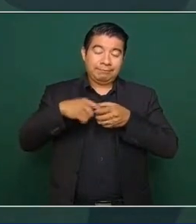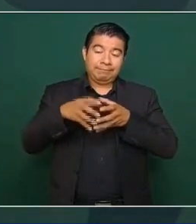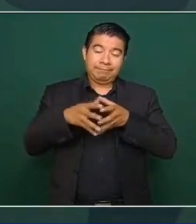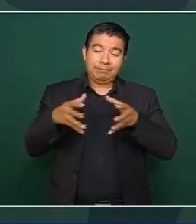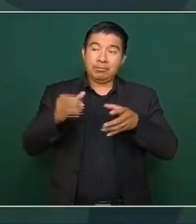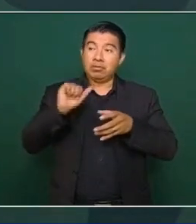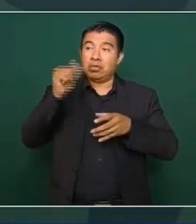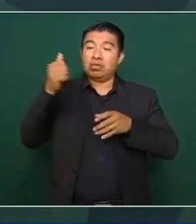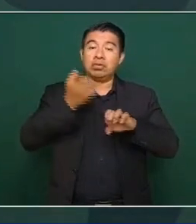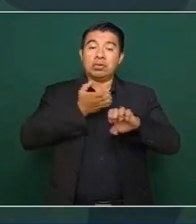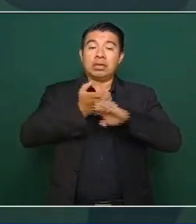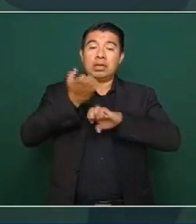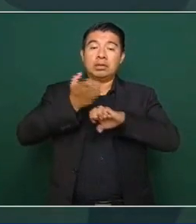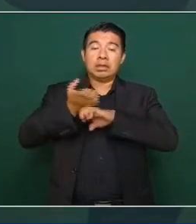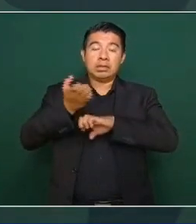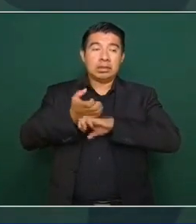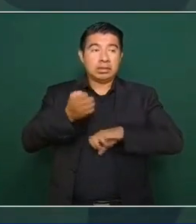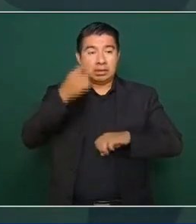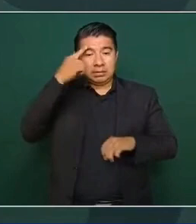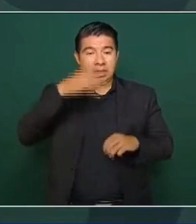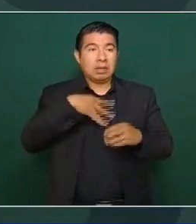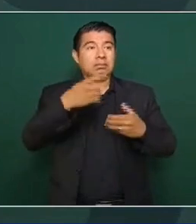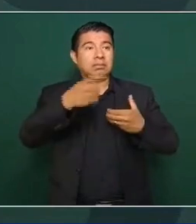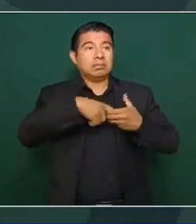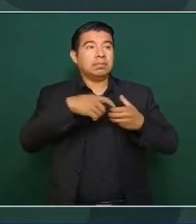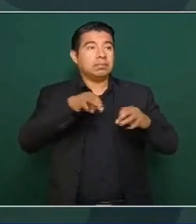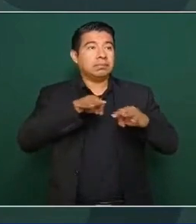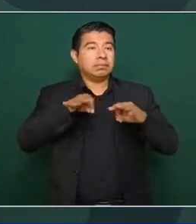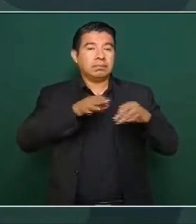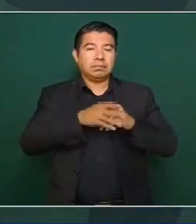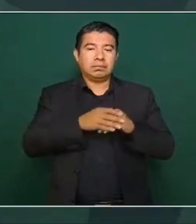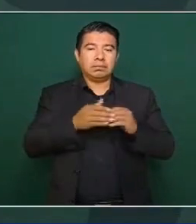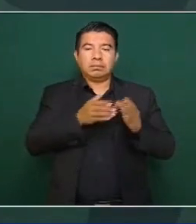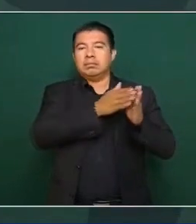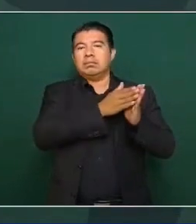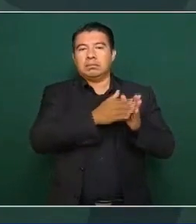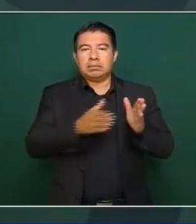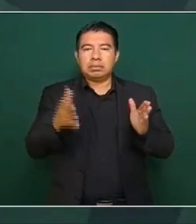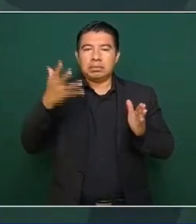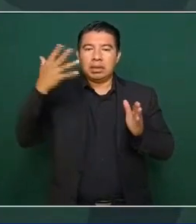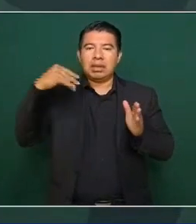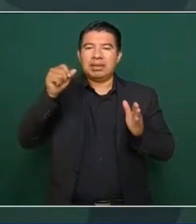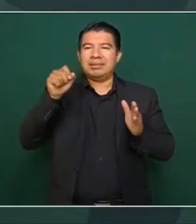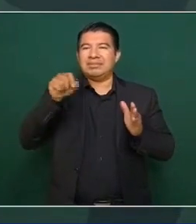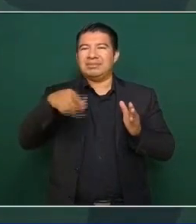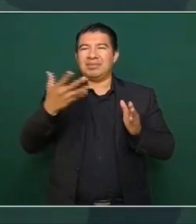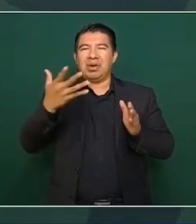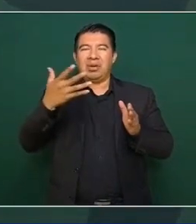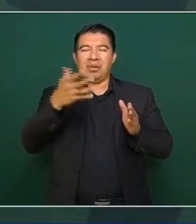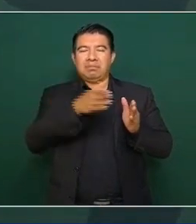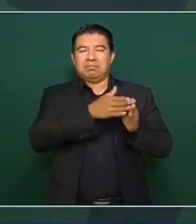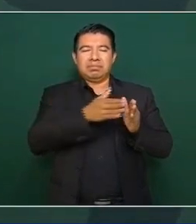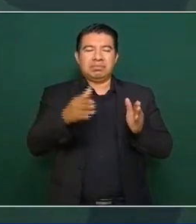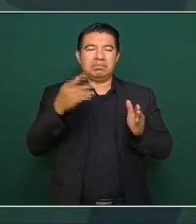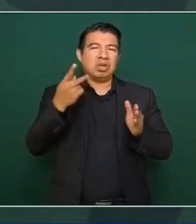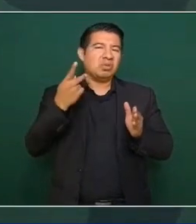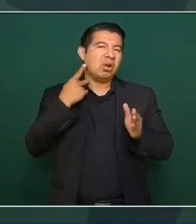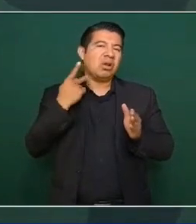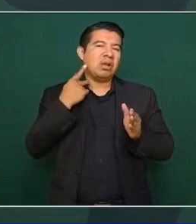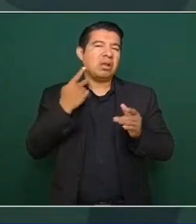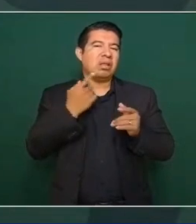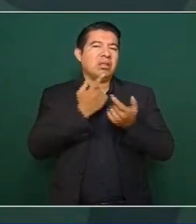de otros estados, cuando durante todo el periodo neoliberal era lo